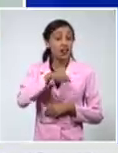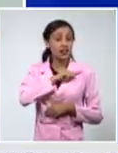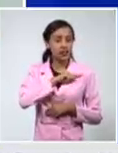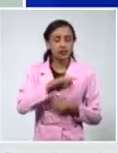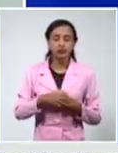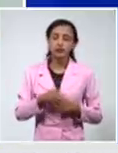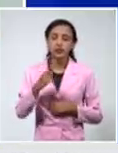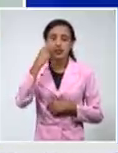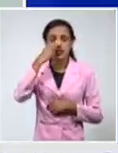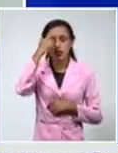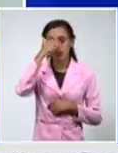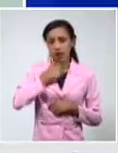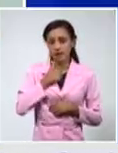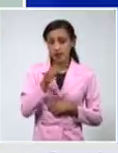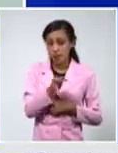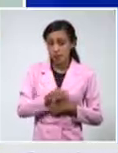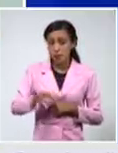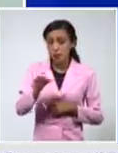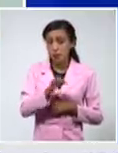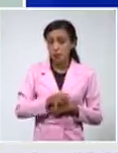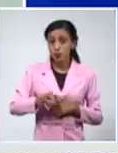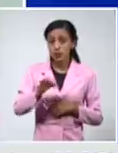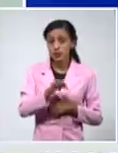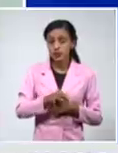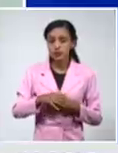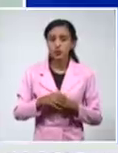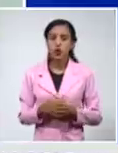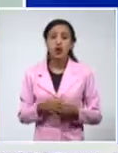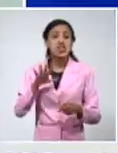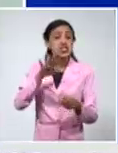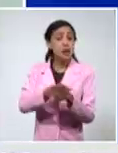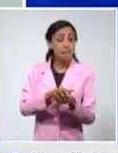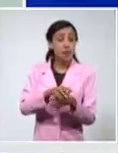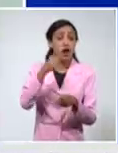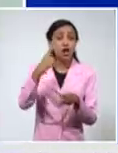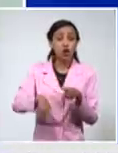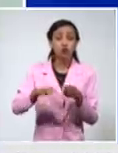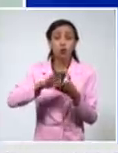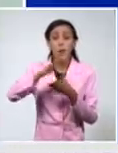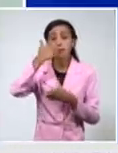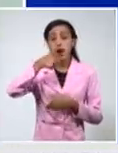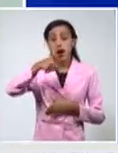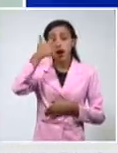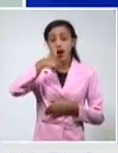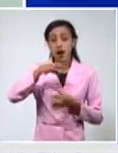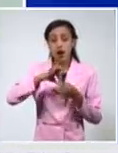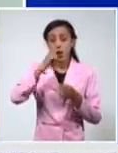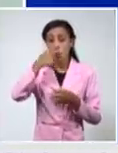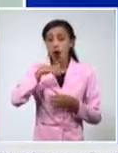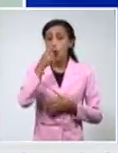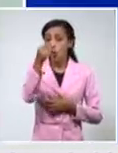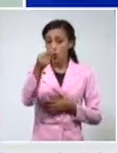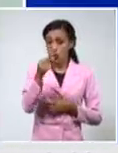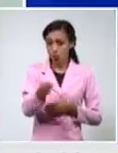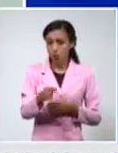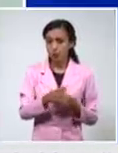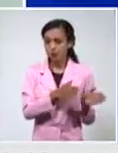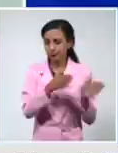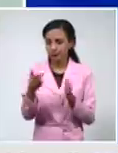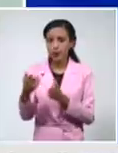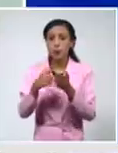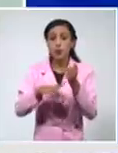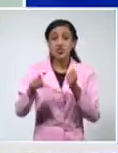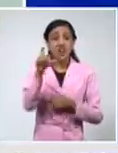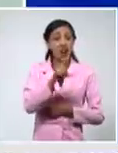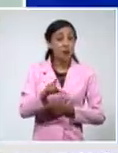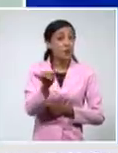de Ávila, municipio, Chambas y Majagua, con 1 cada uno. Camagüey, todavía con una